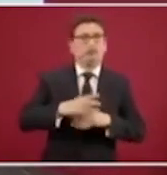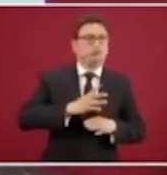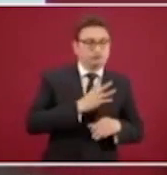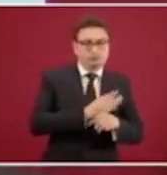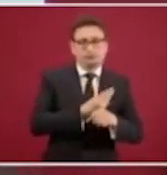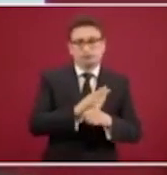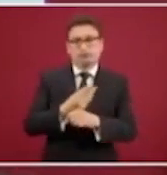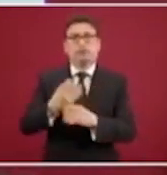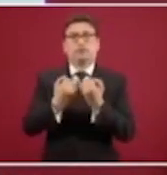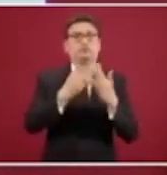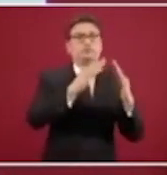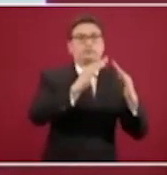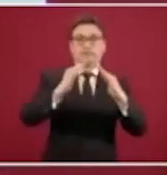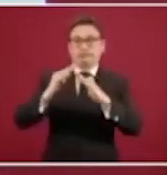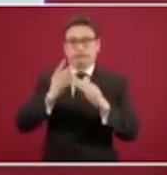viviendas.